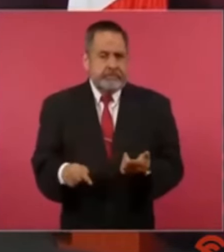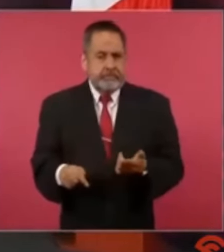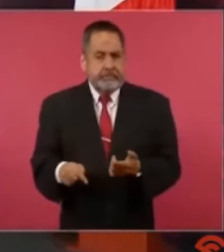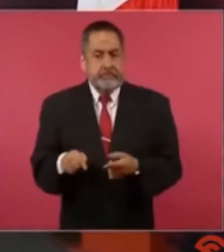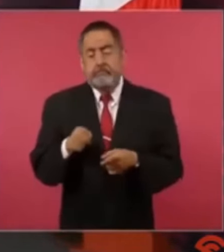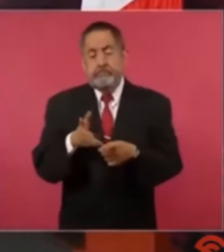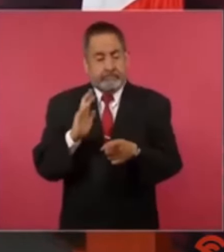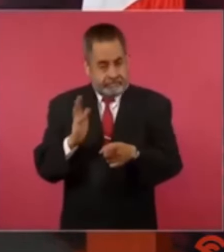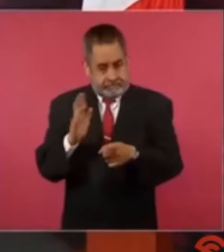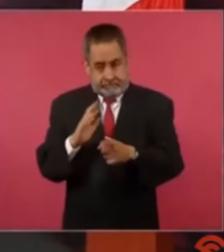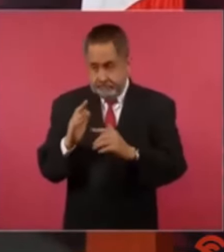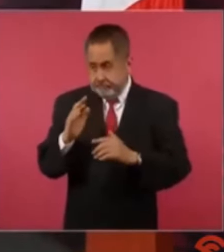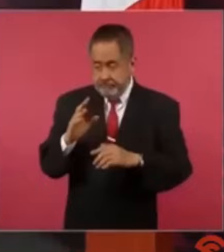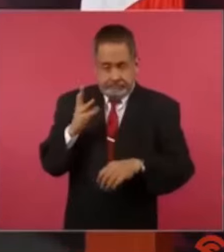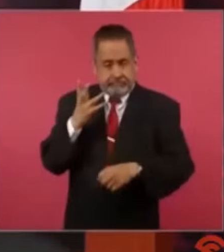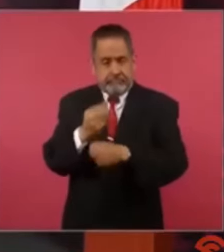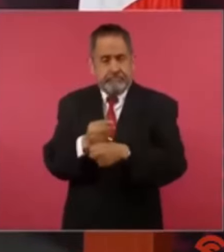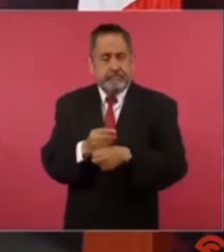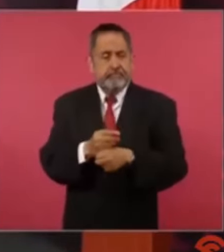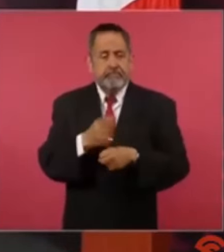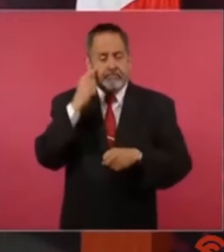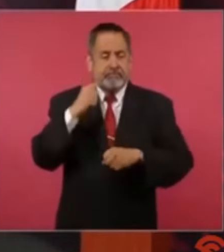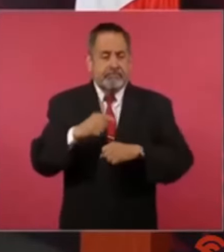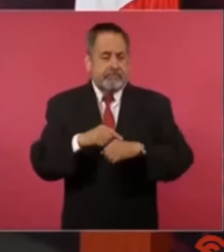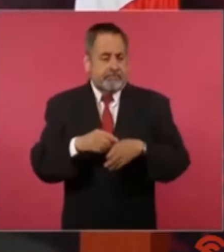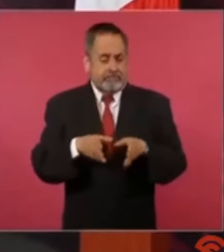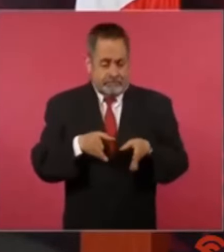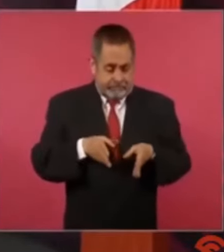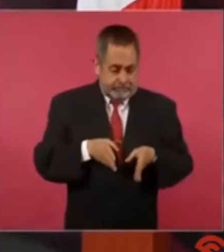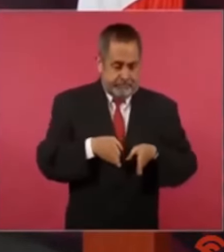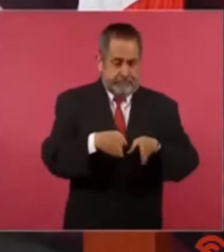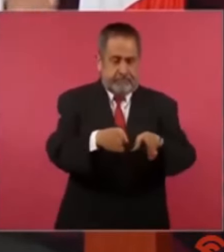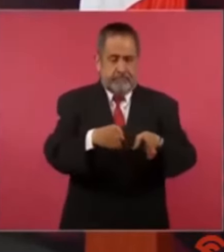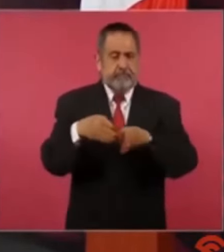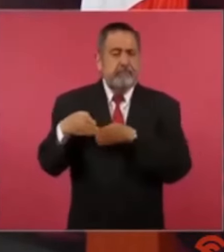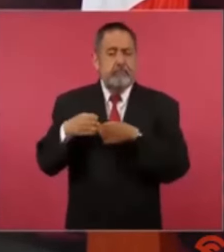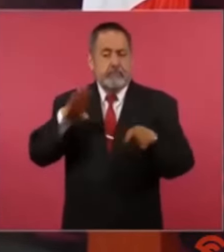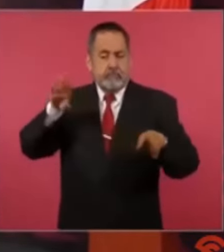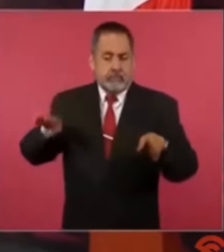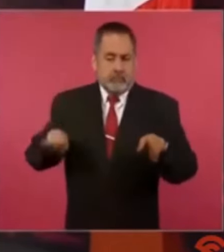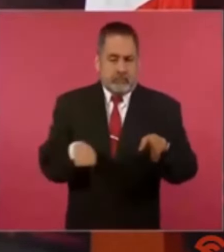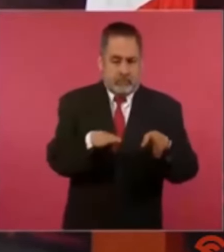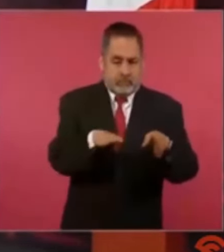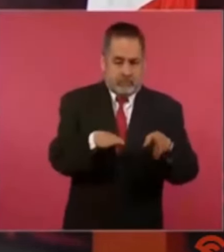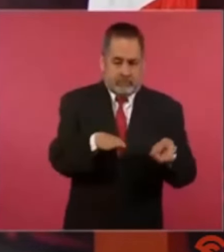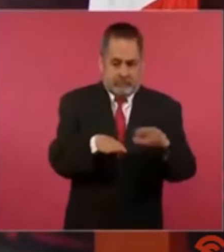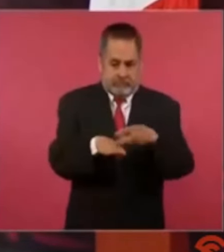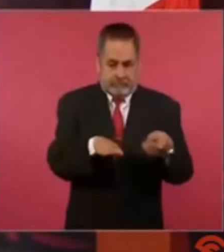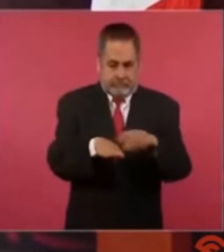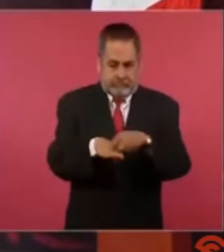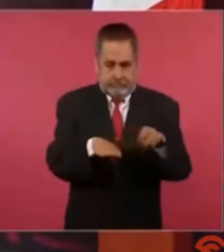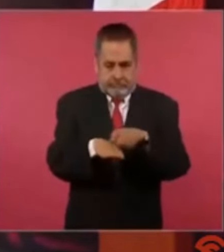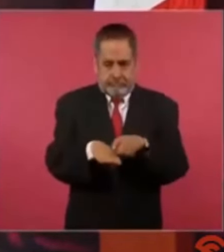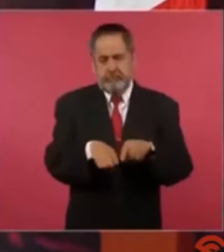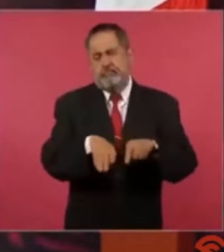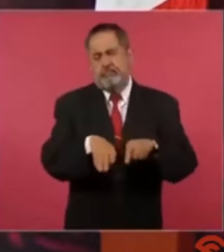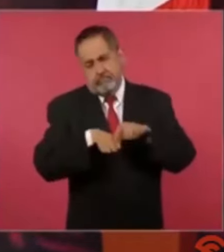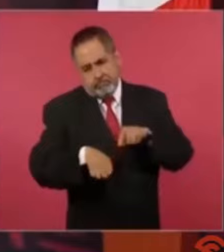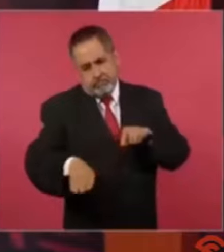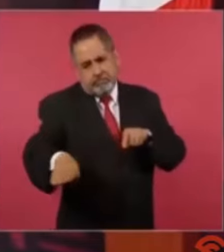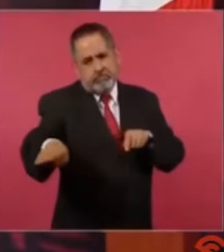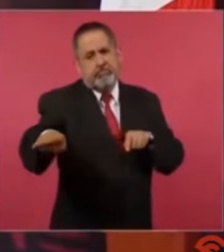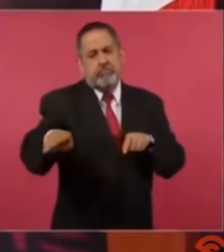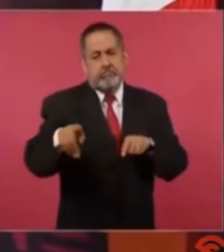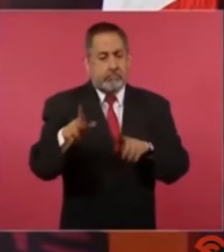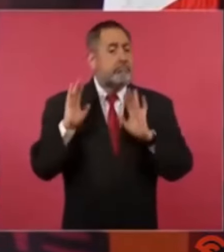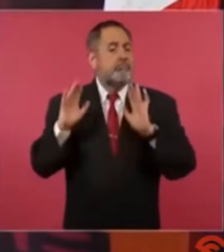Se está haciendo un muelle especial para salir de ahí con ferries que